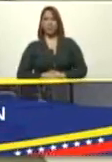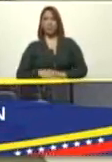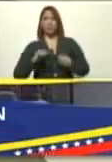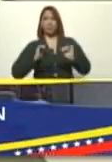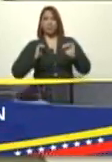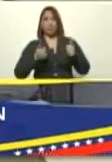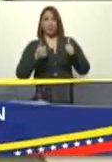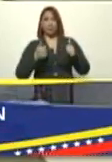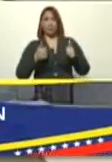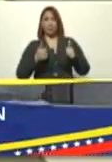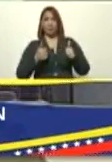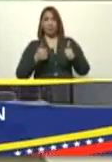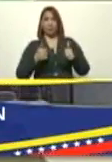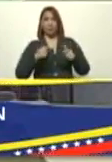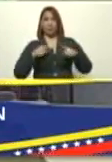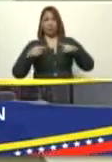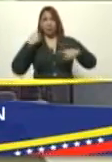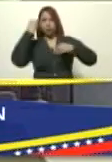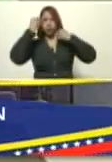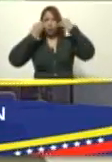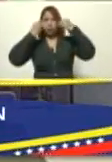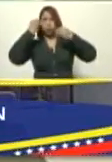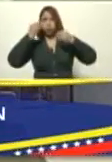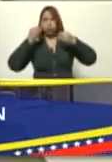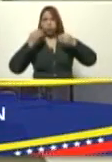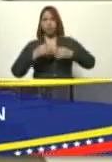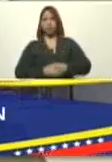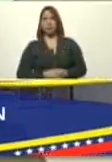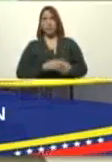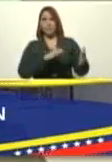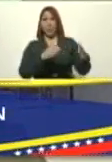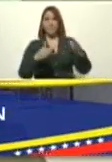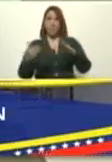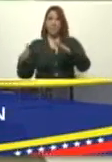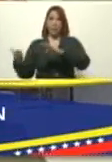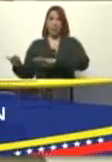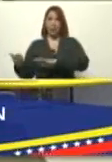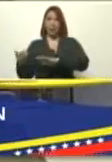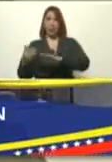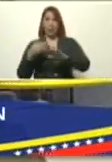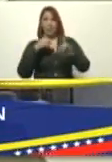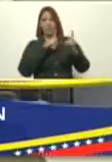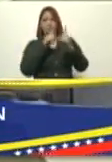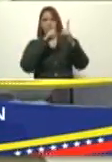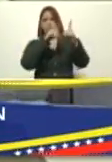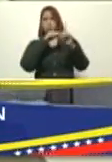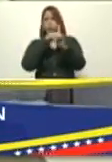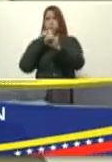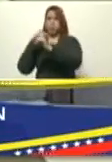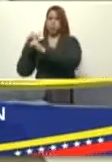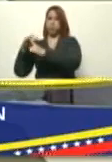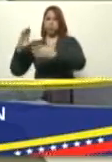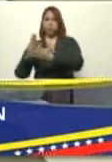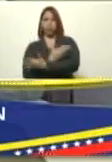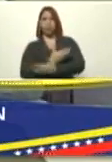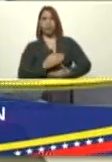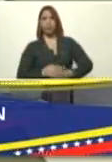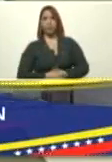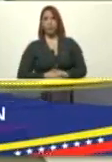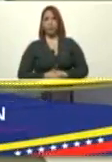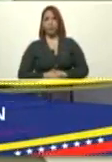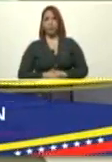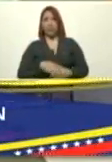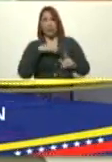comenzaron a ejecutar, cazando a hombres, cazando a mujeres, asaltando